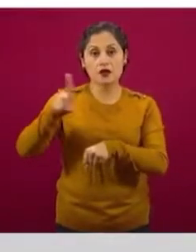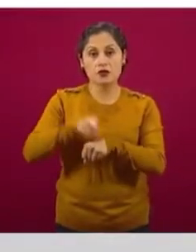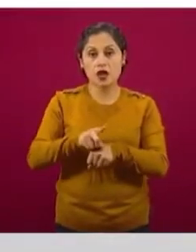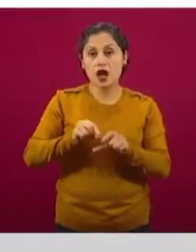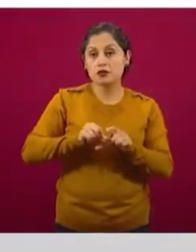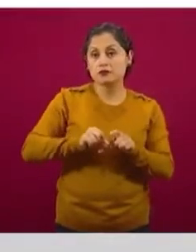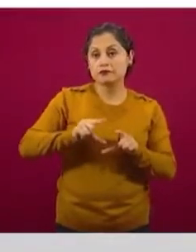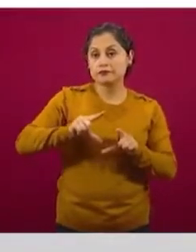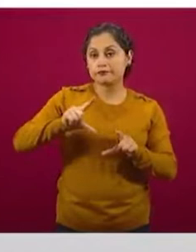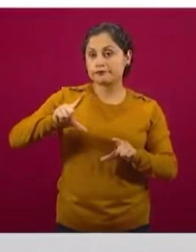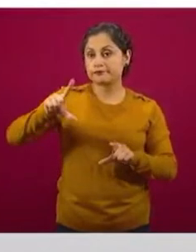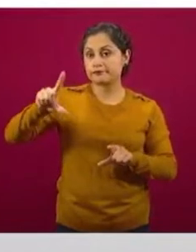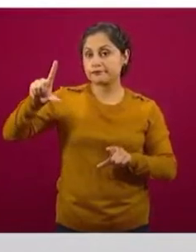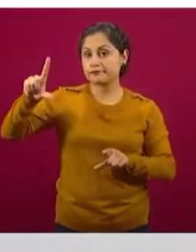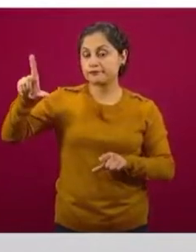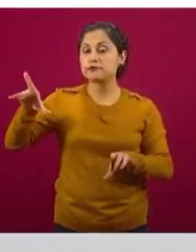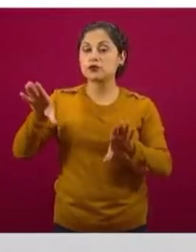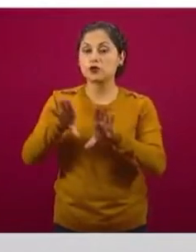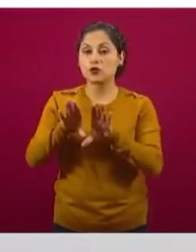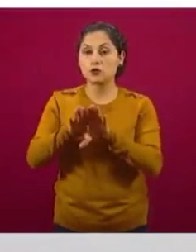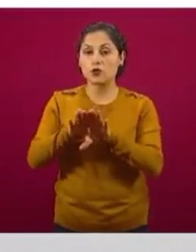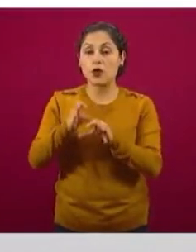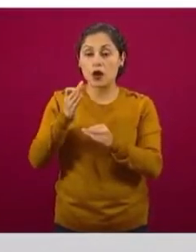distribución. Hoy tenemos casi